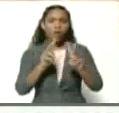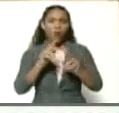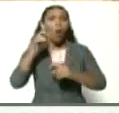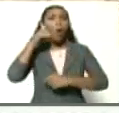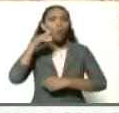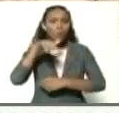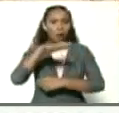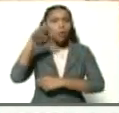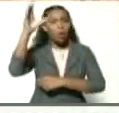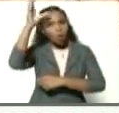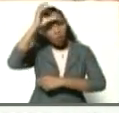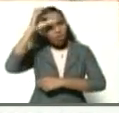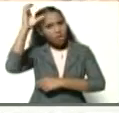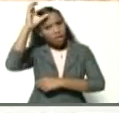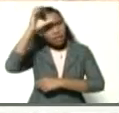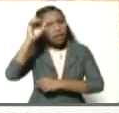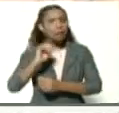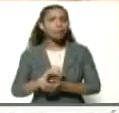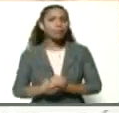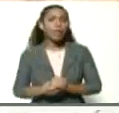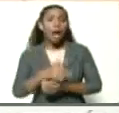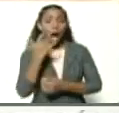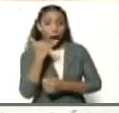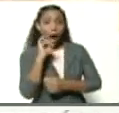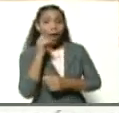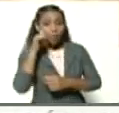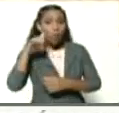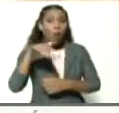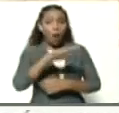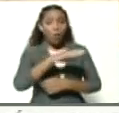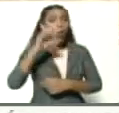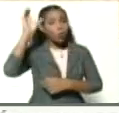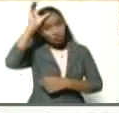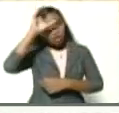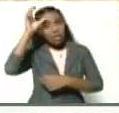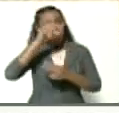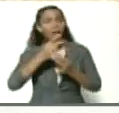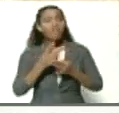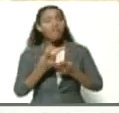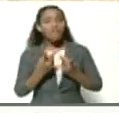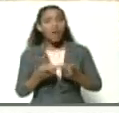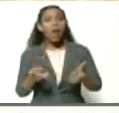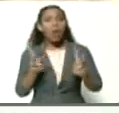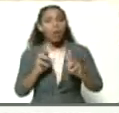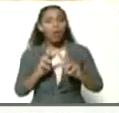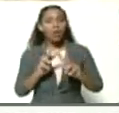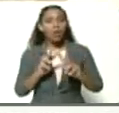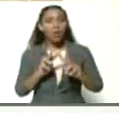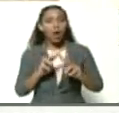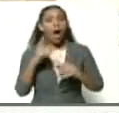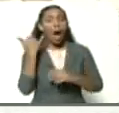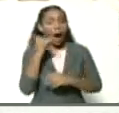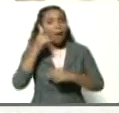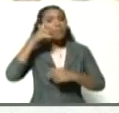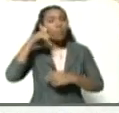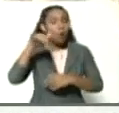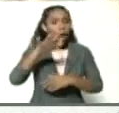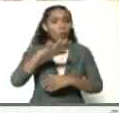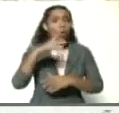de conciencia. Existe un pueblo de conciencia y de valores. Existe un pueblo que